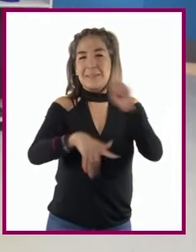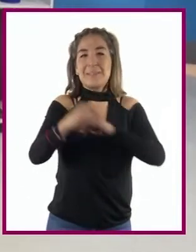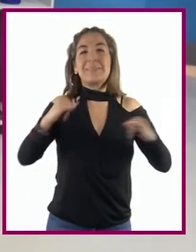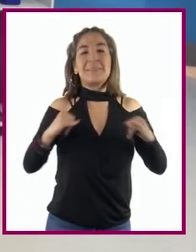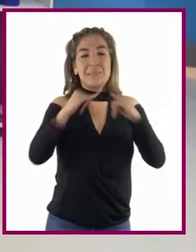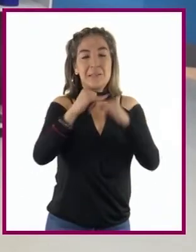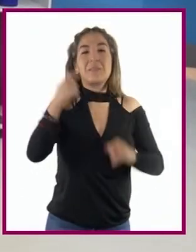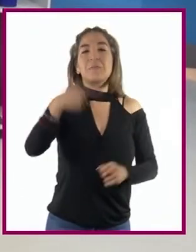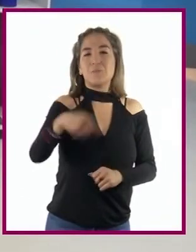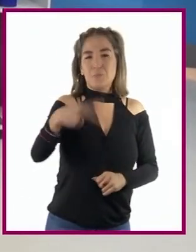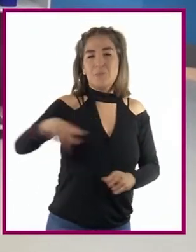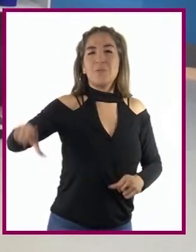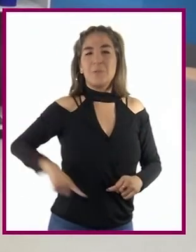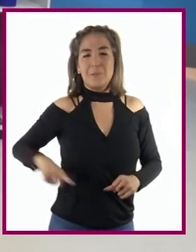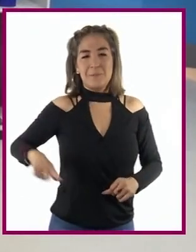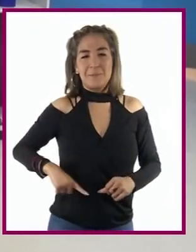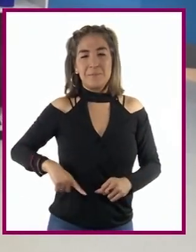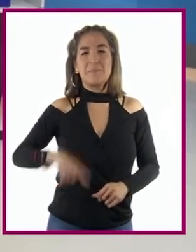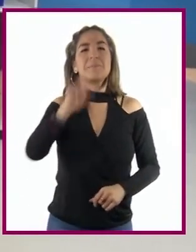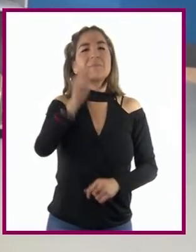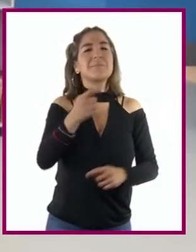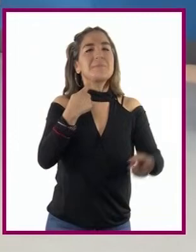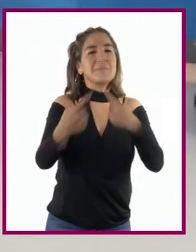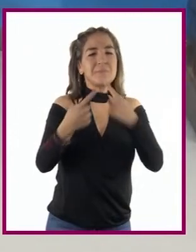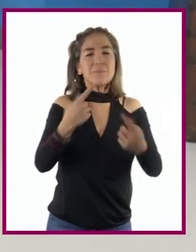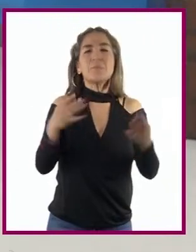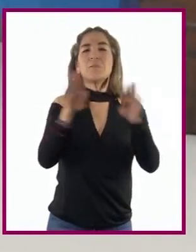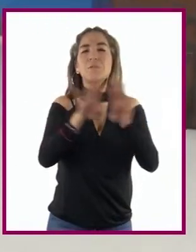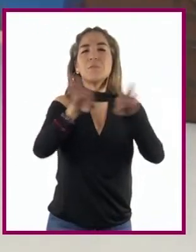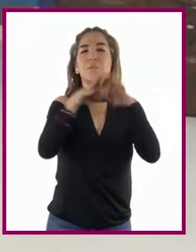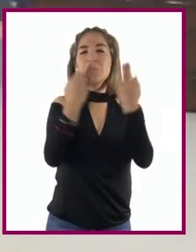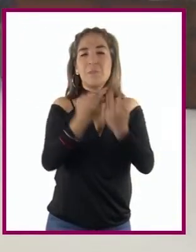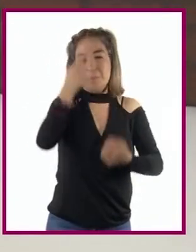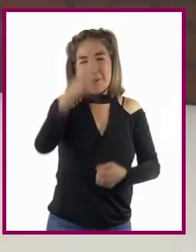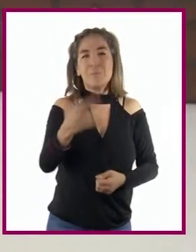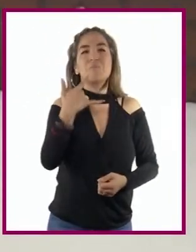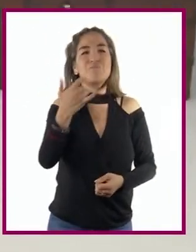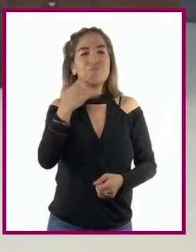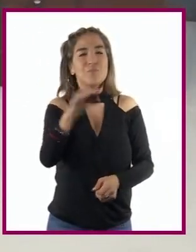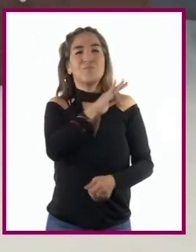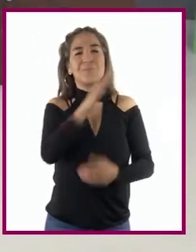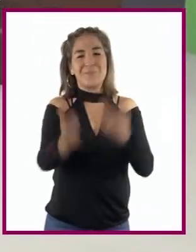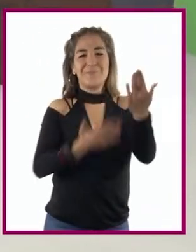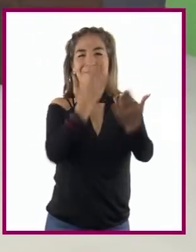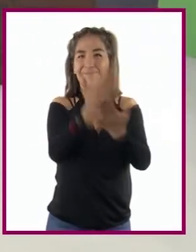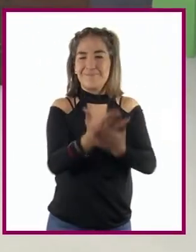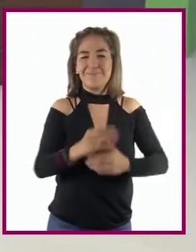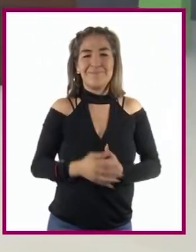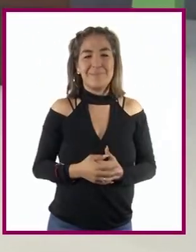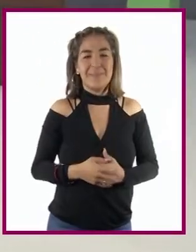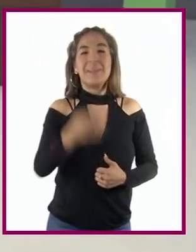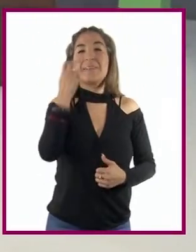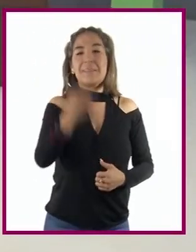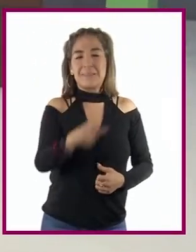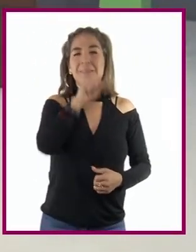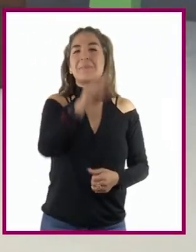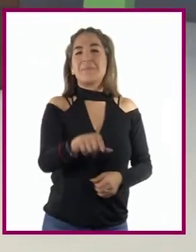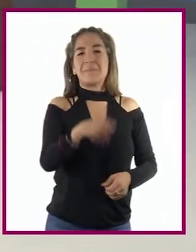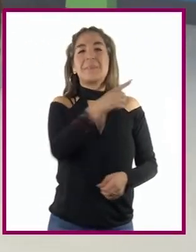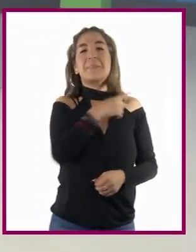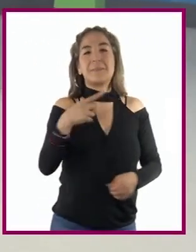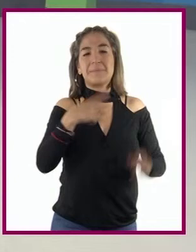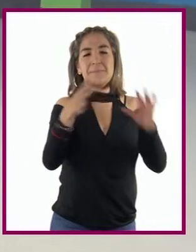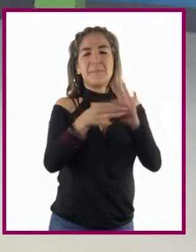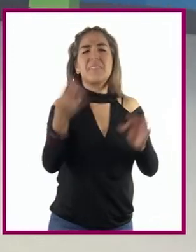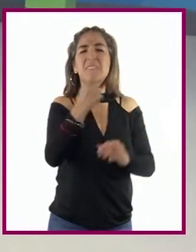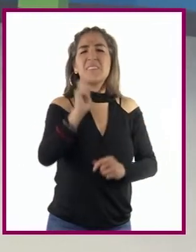instituciones y gobernantes, sus criterios y la manera en que logran sus propósitos. También debemos destacar que son